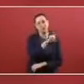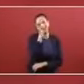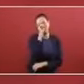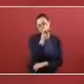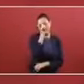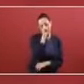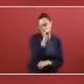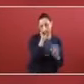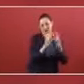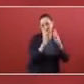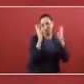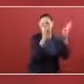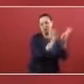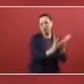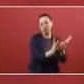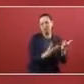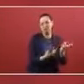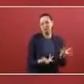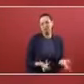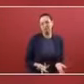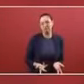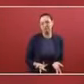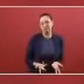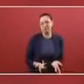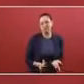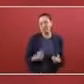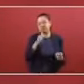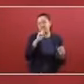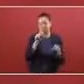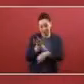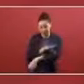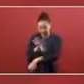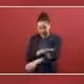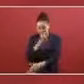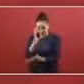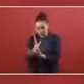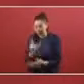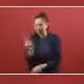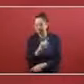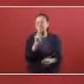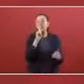empresas particulares. Pero así está Pemex